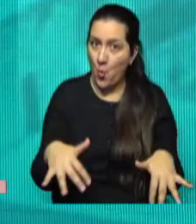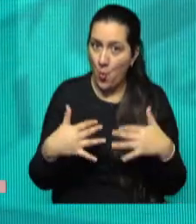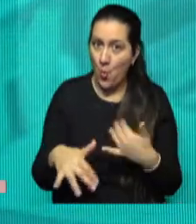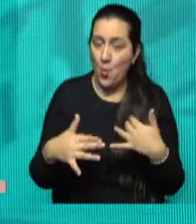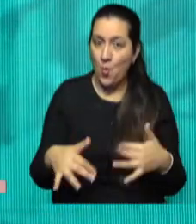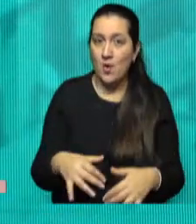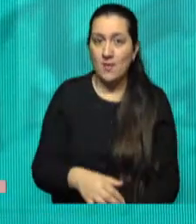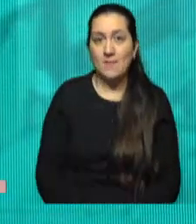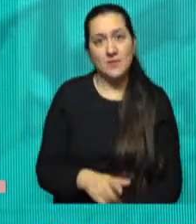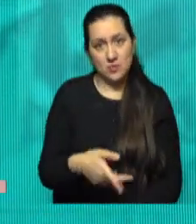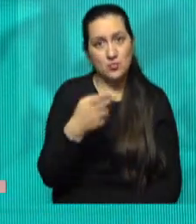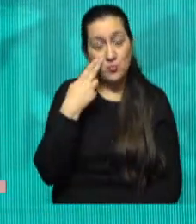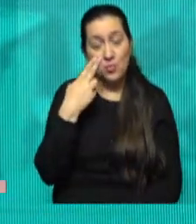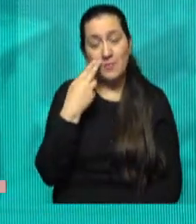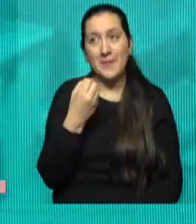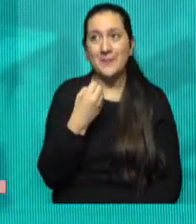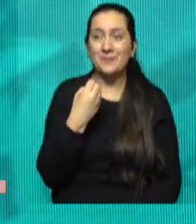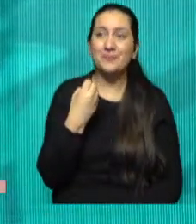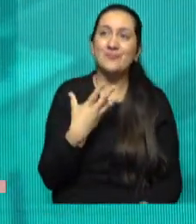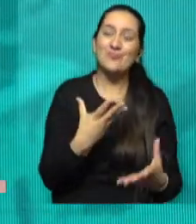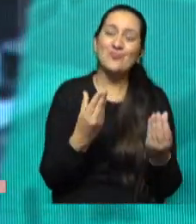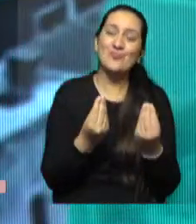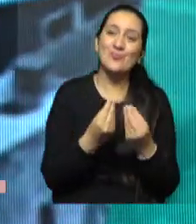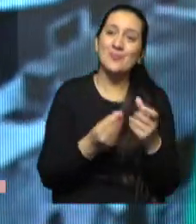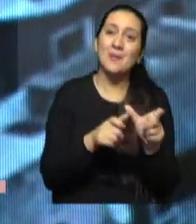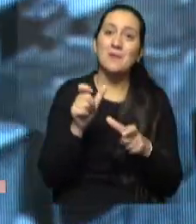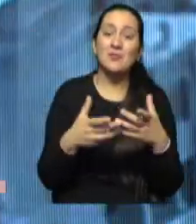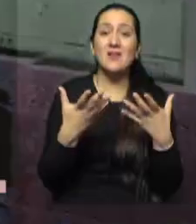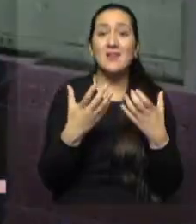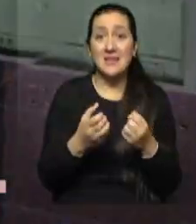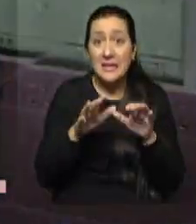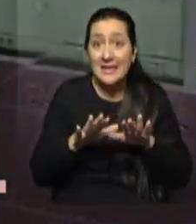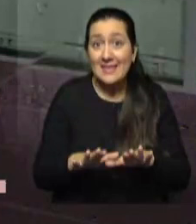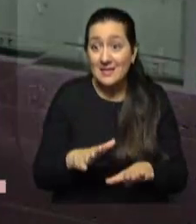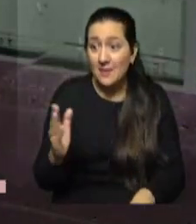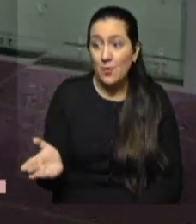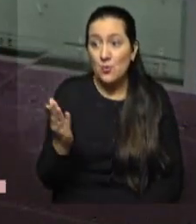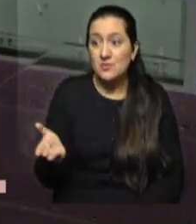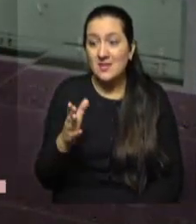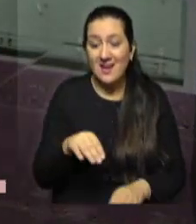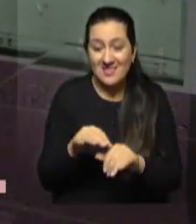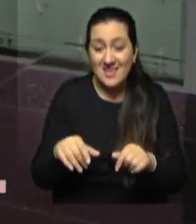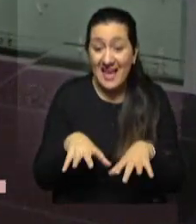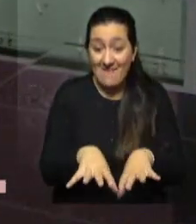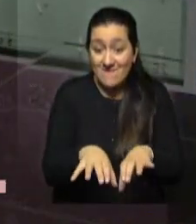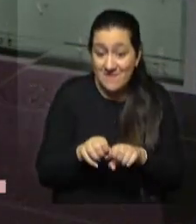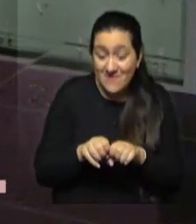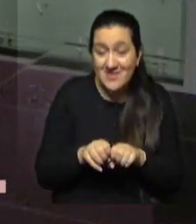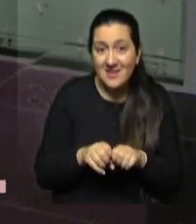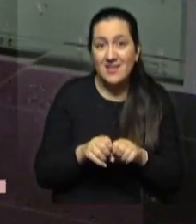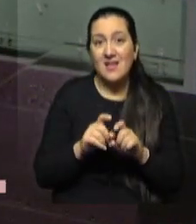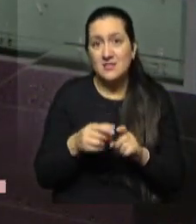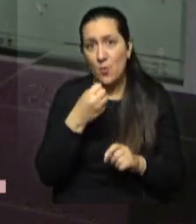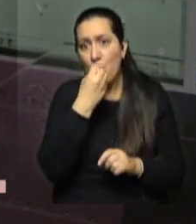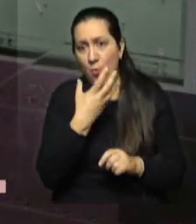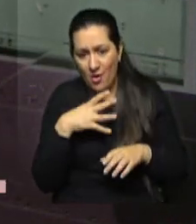como digo yo un dulce problema porque hay mucha gente que quiere quedarse a producir en la tierra a vivir en la tierra a ser un buen